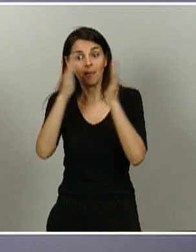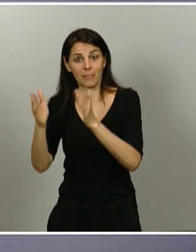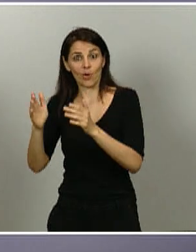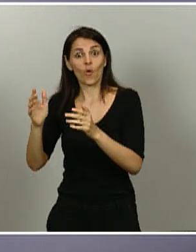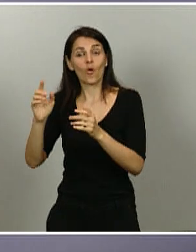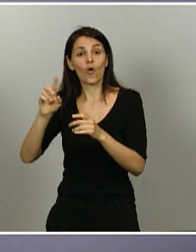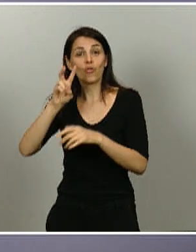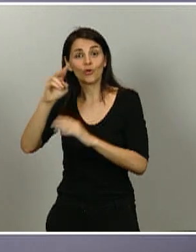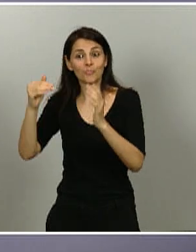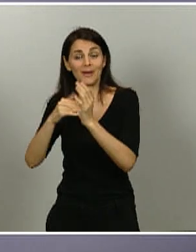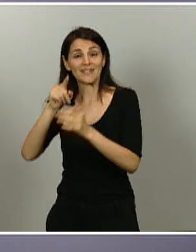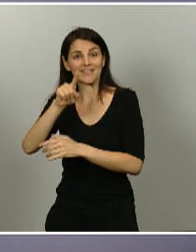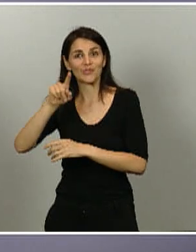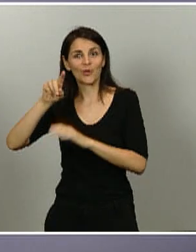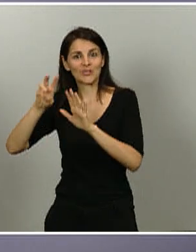2.178 casos?